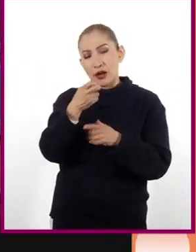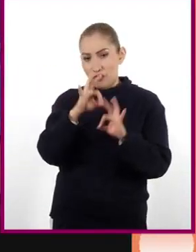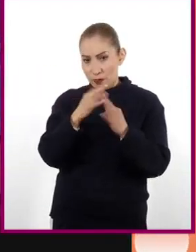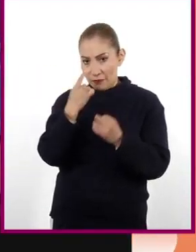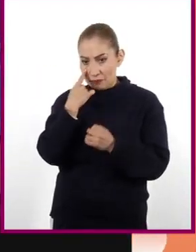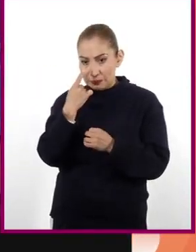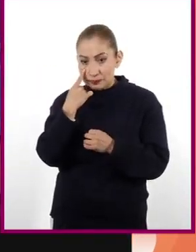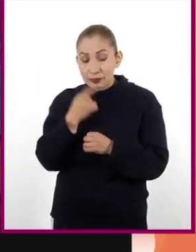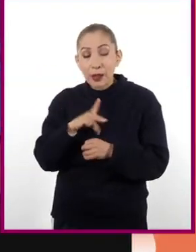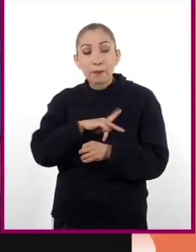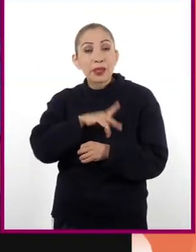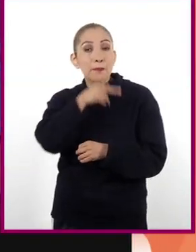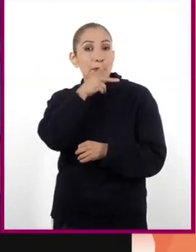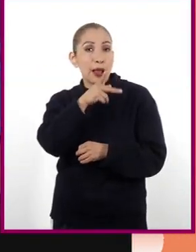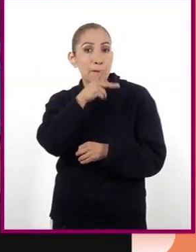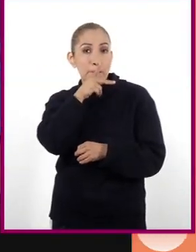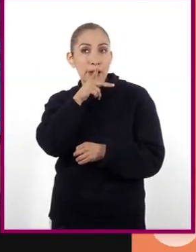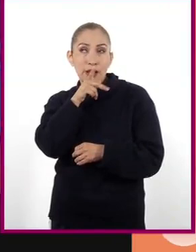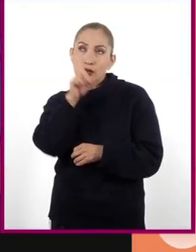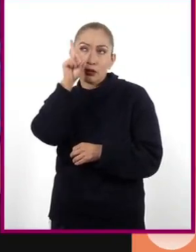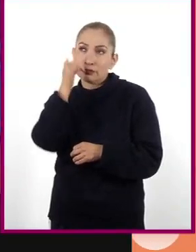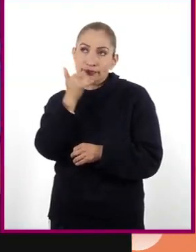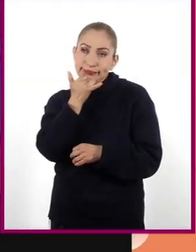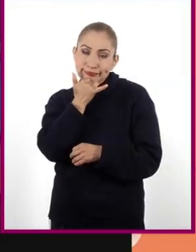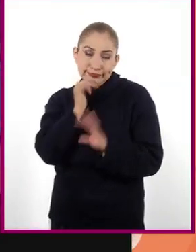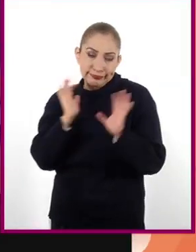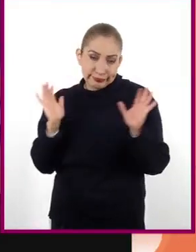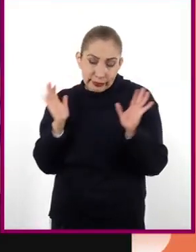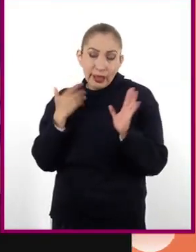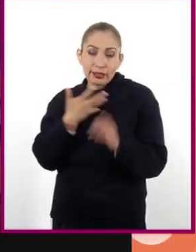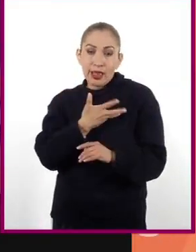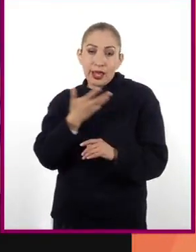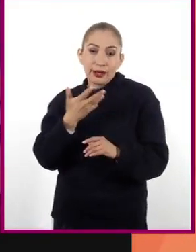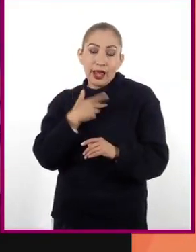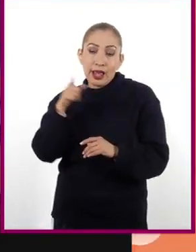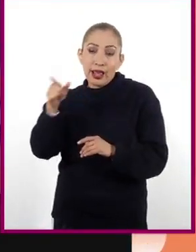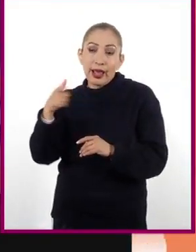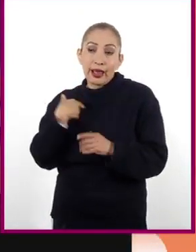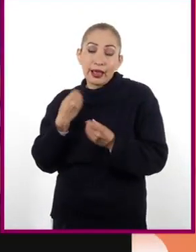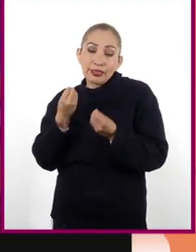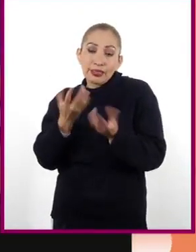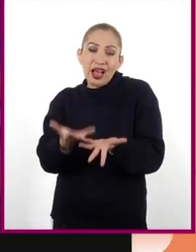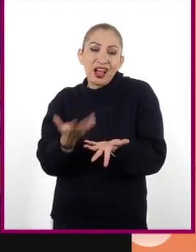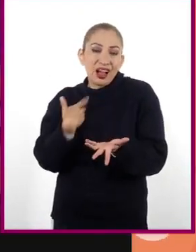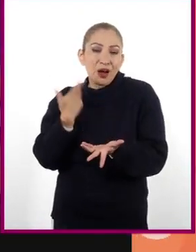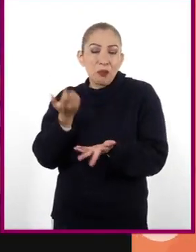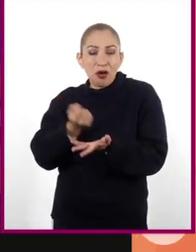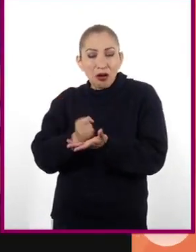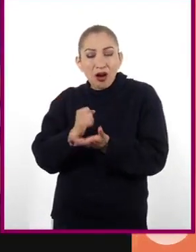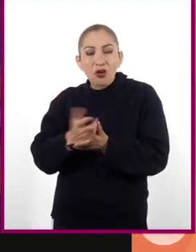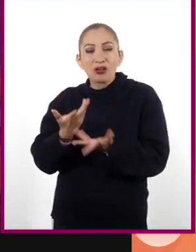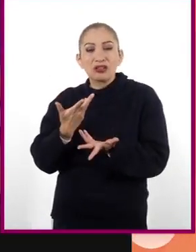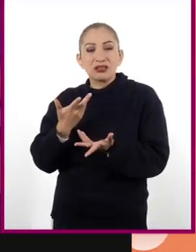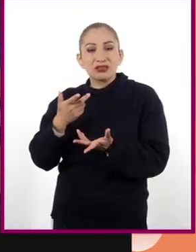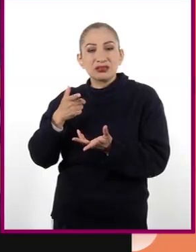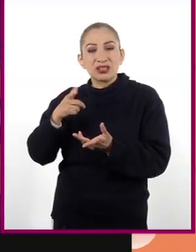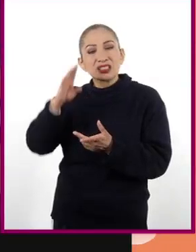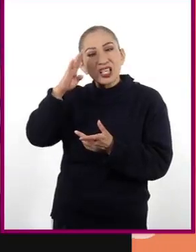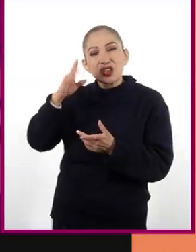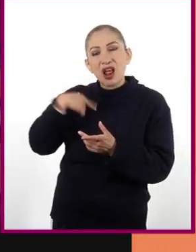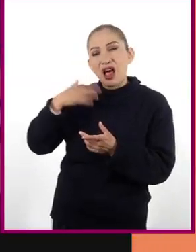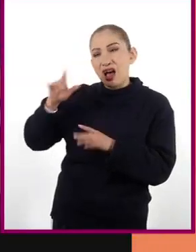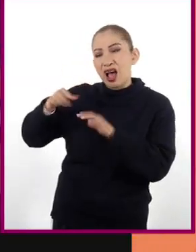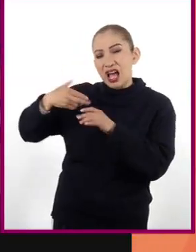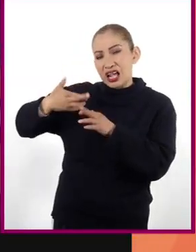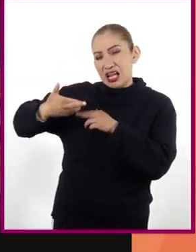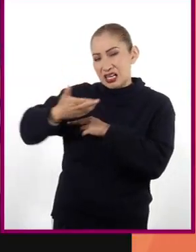manera. Mi padre, que Dios perdone, tenía cargo de proveer una molienda de una seña que está ribera